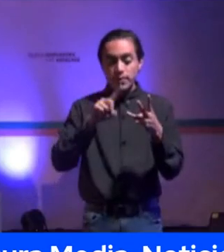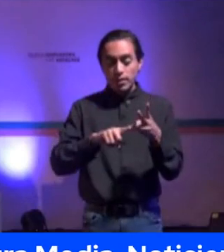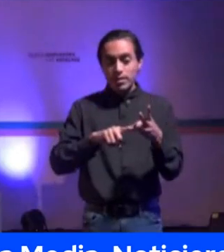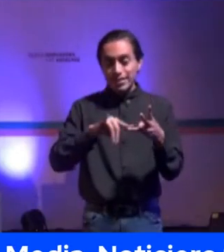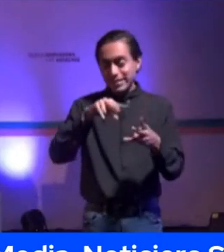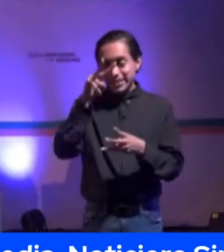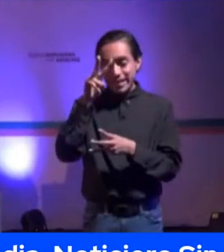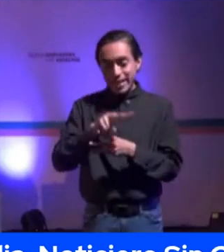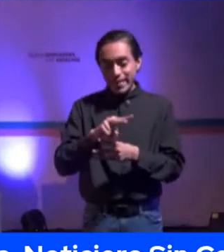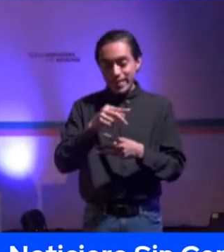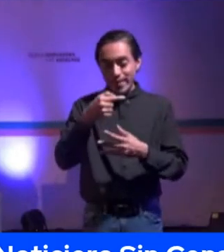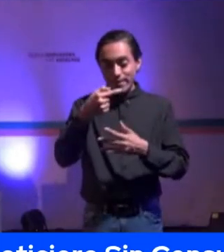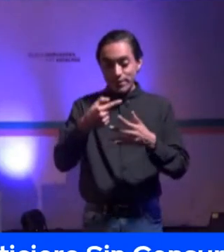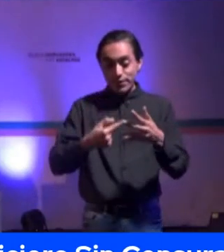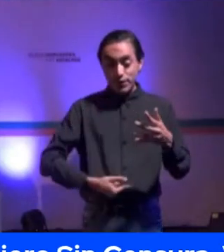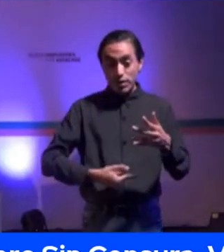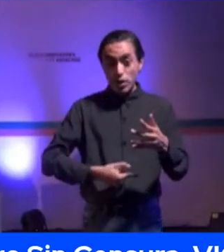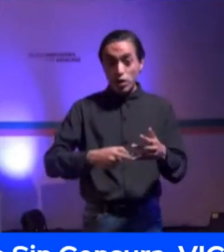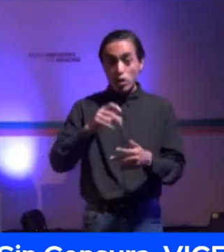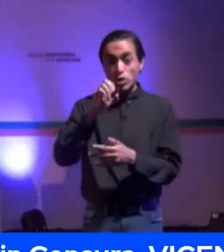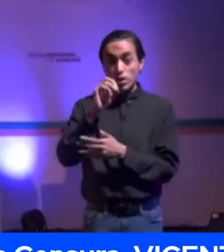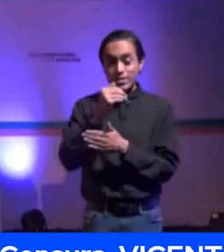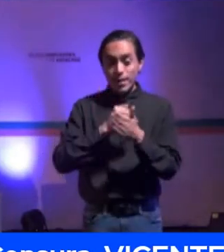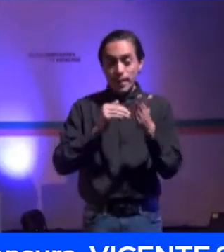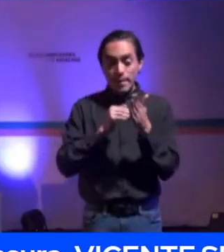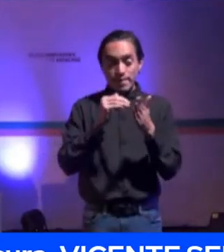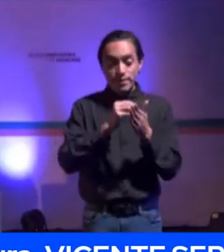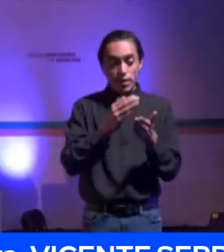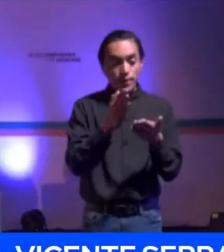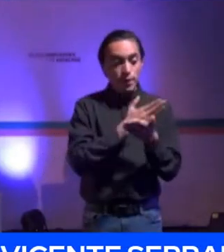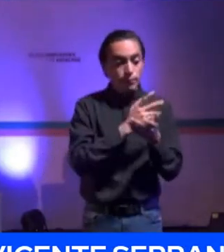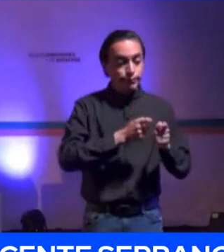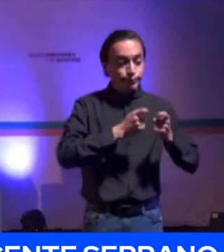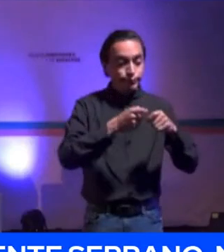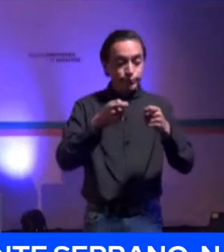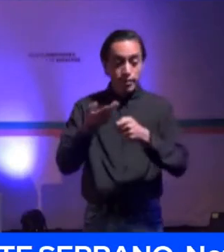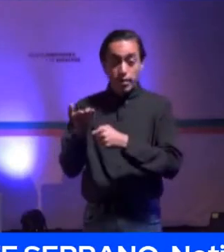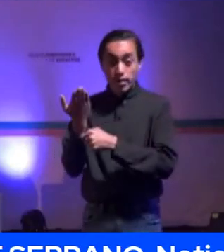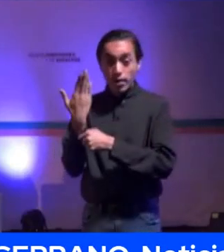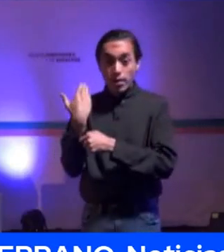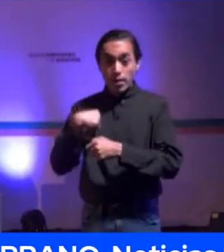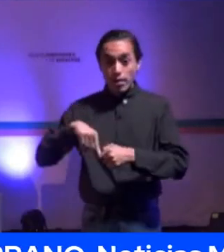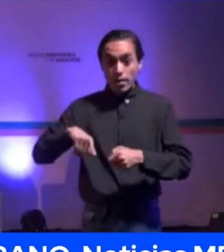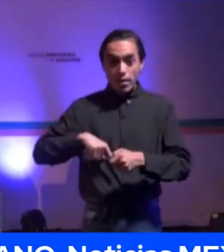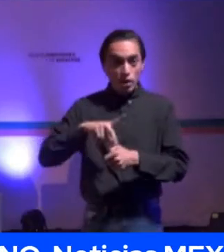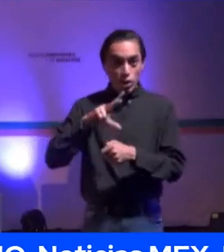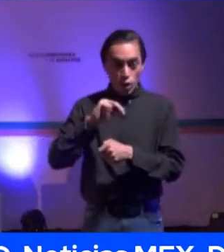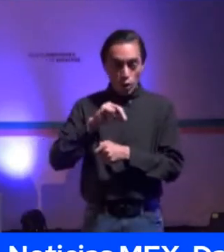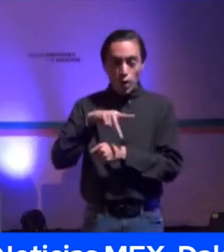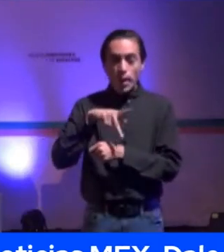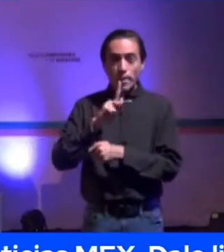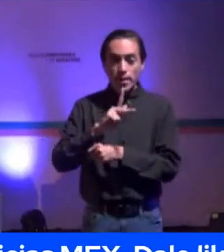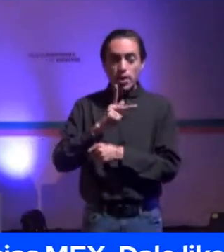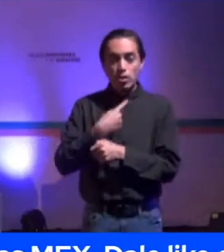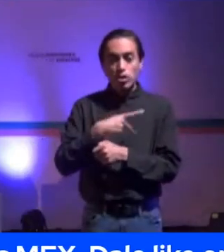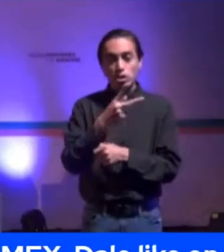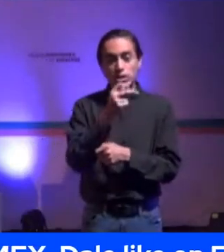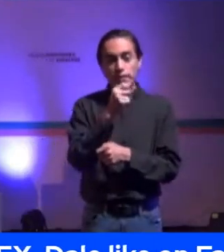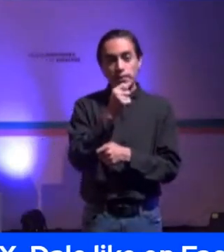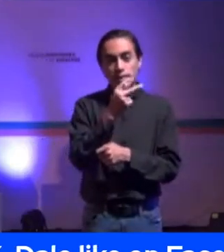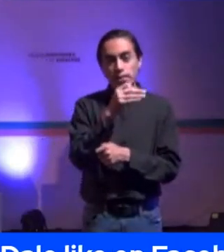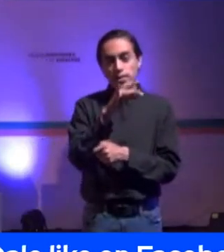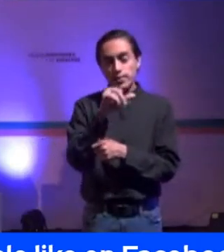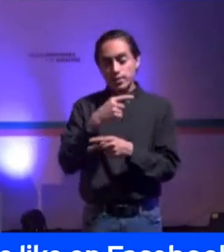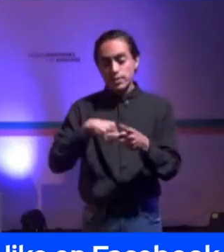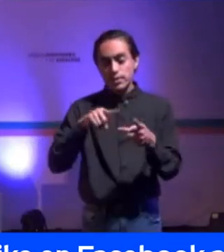están repartiendo los 60 mil millones que se repartieron el sexenio pasado, pues Televisa, Azteca,